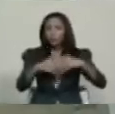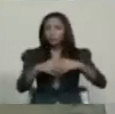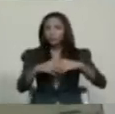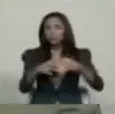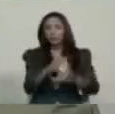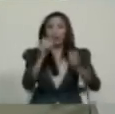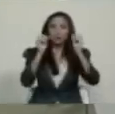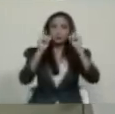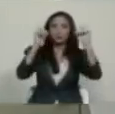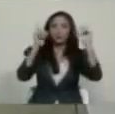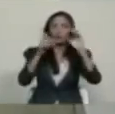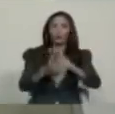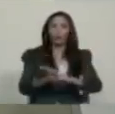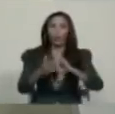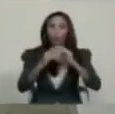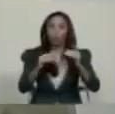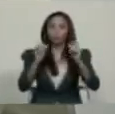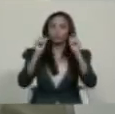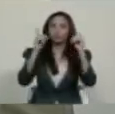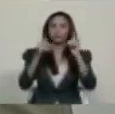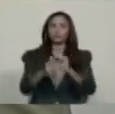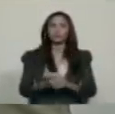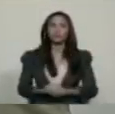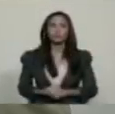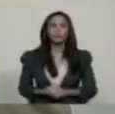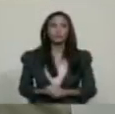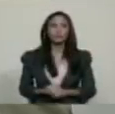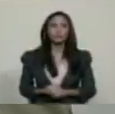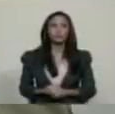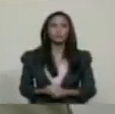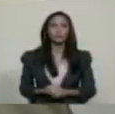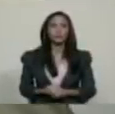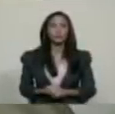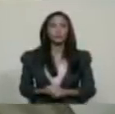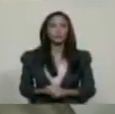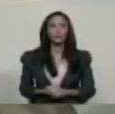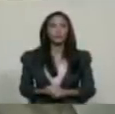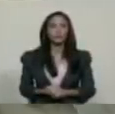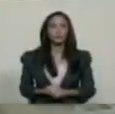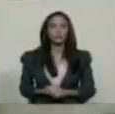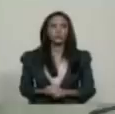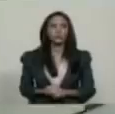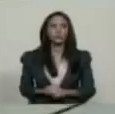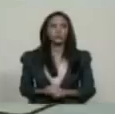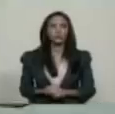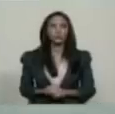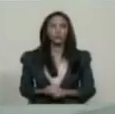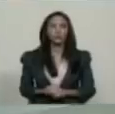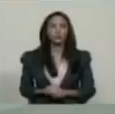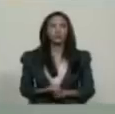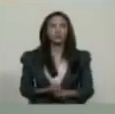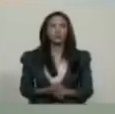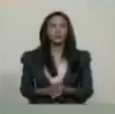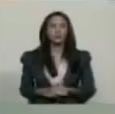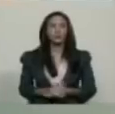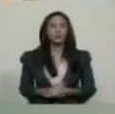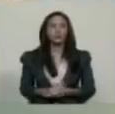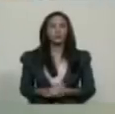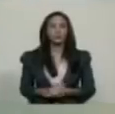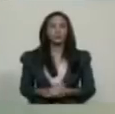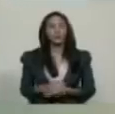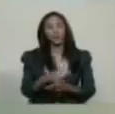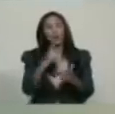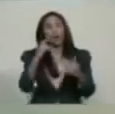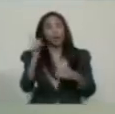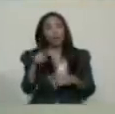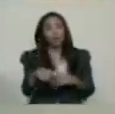coltán, los usos del coltán en la industria de alta tecnología. Y sobre todo que el